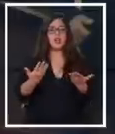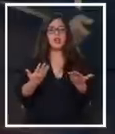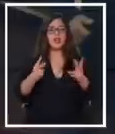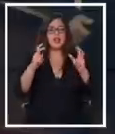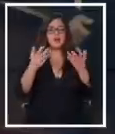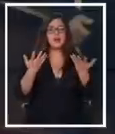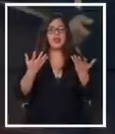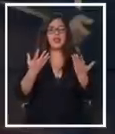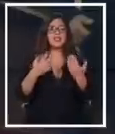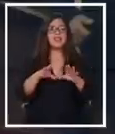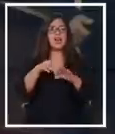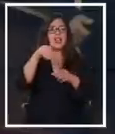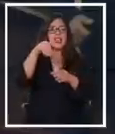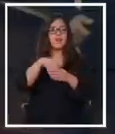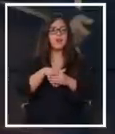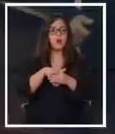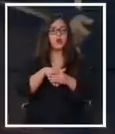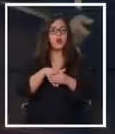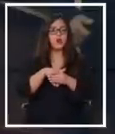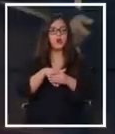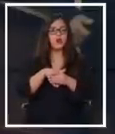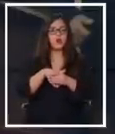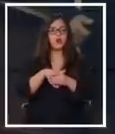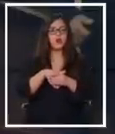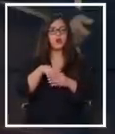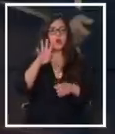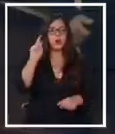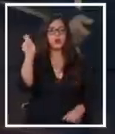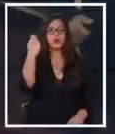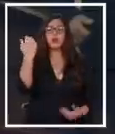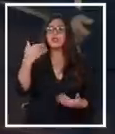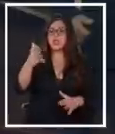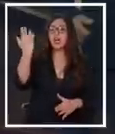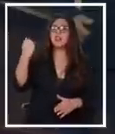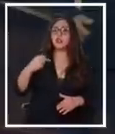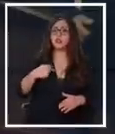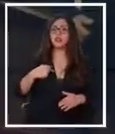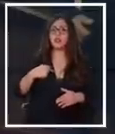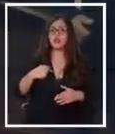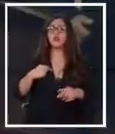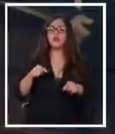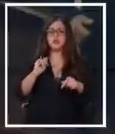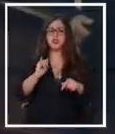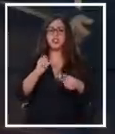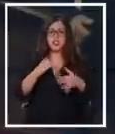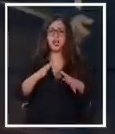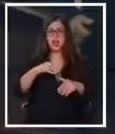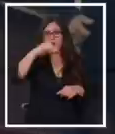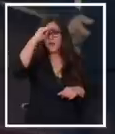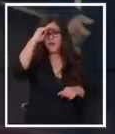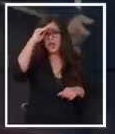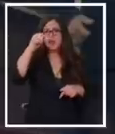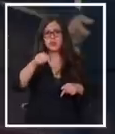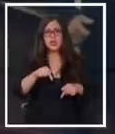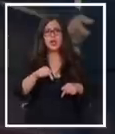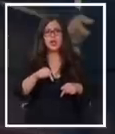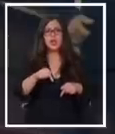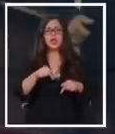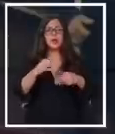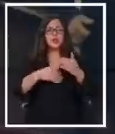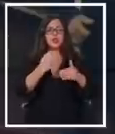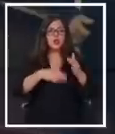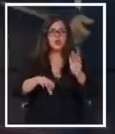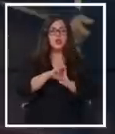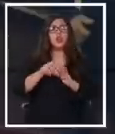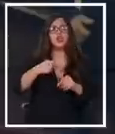el plebiscito yo me la jugué por el proceso constituyente sigo creyendo en que chile necesita una nueva constitución